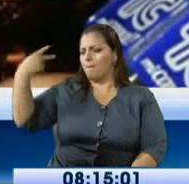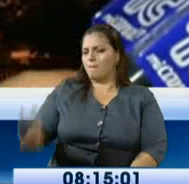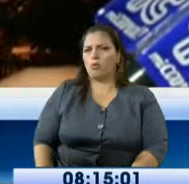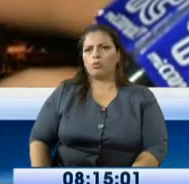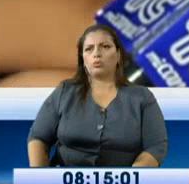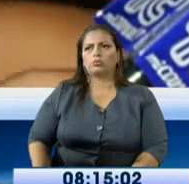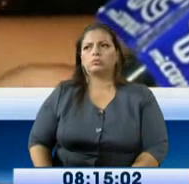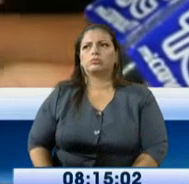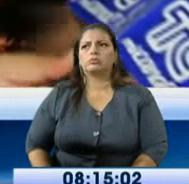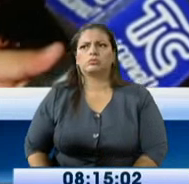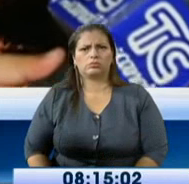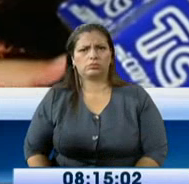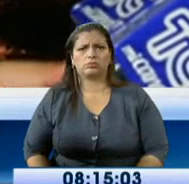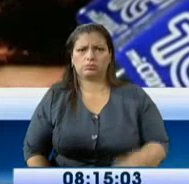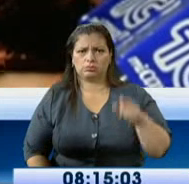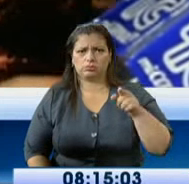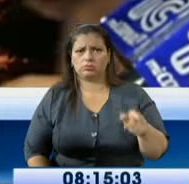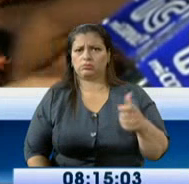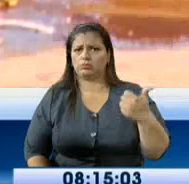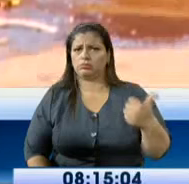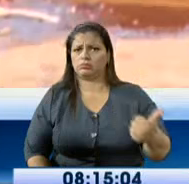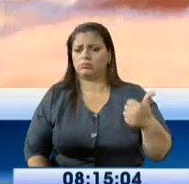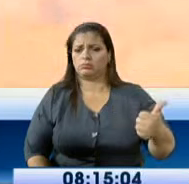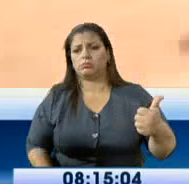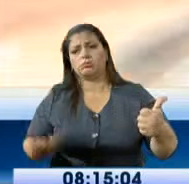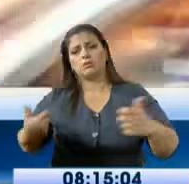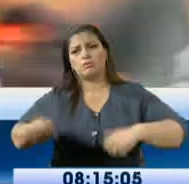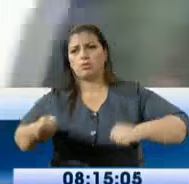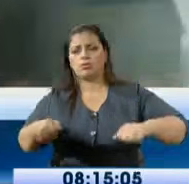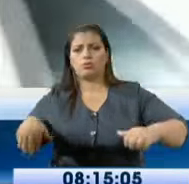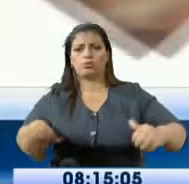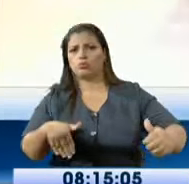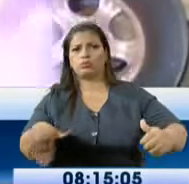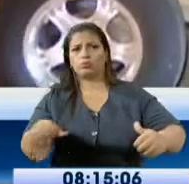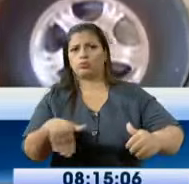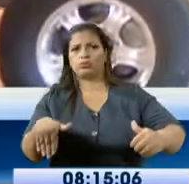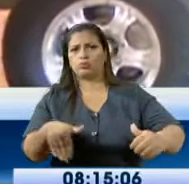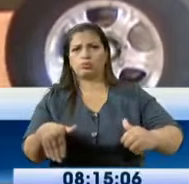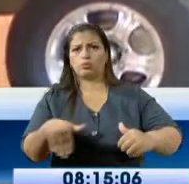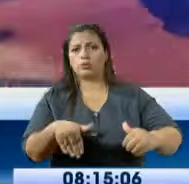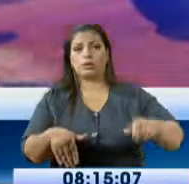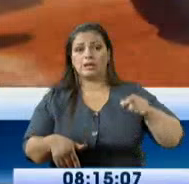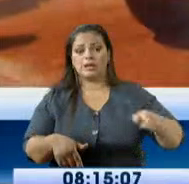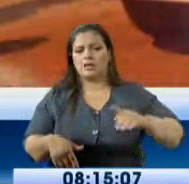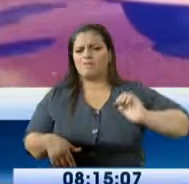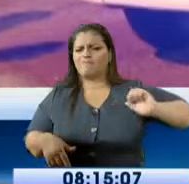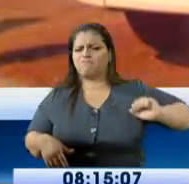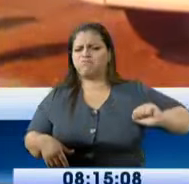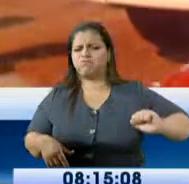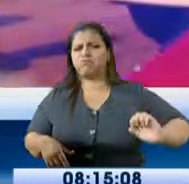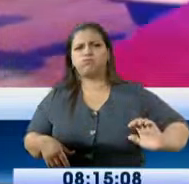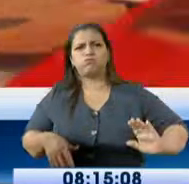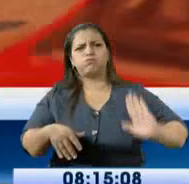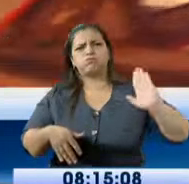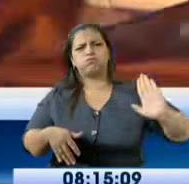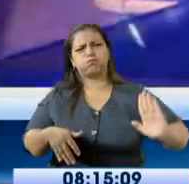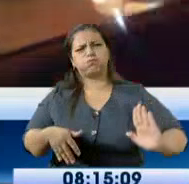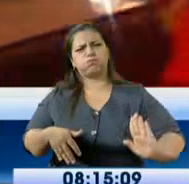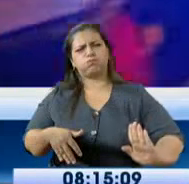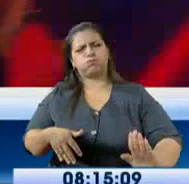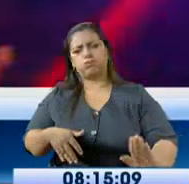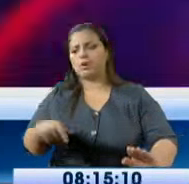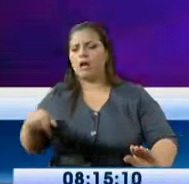El señor venía recto, pero la moto venía así y no se aguantó. Por más que el señor iba a frenar, igual no pudo, la moto se le metió por